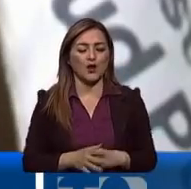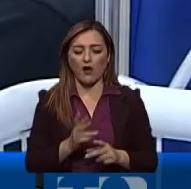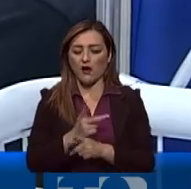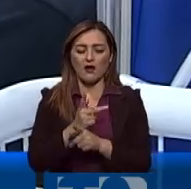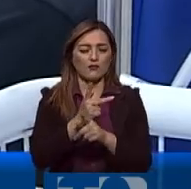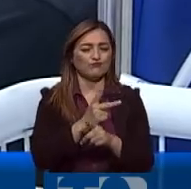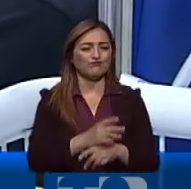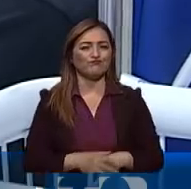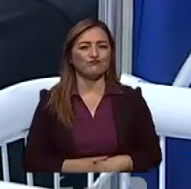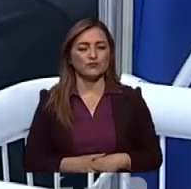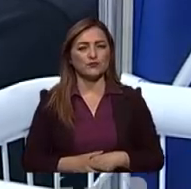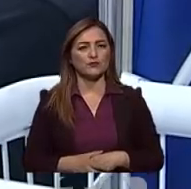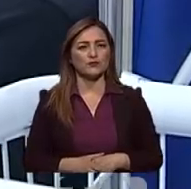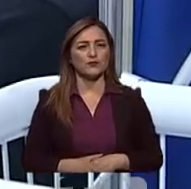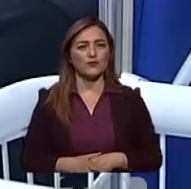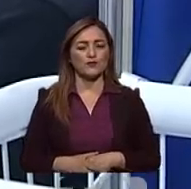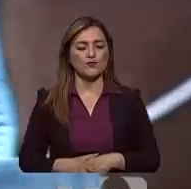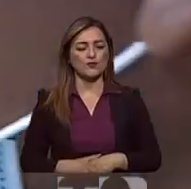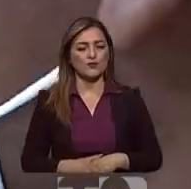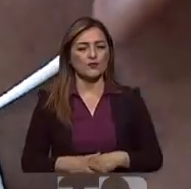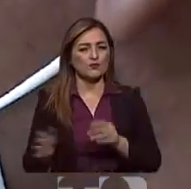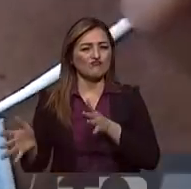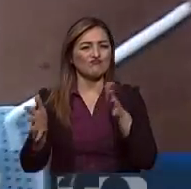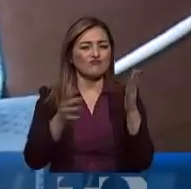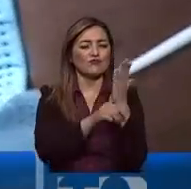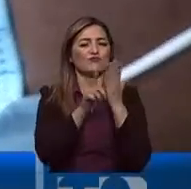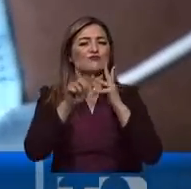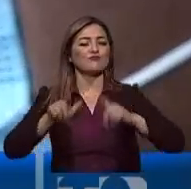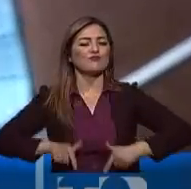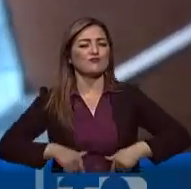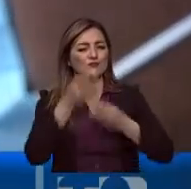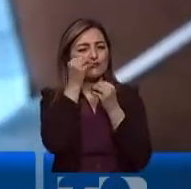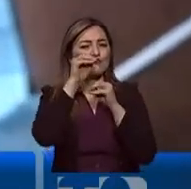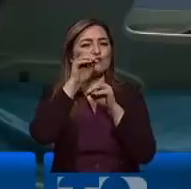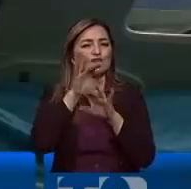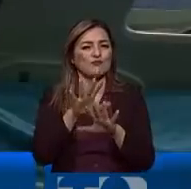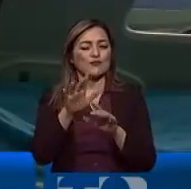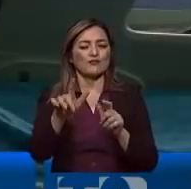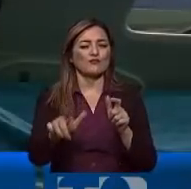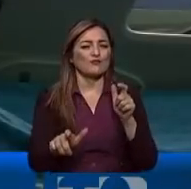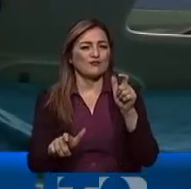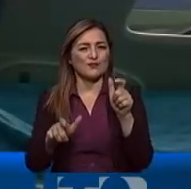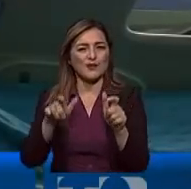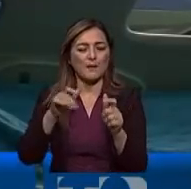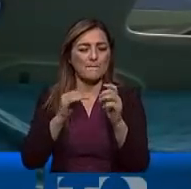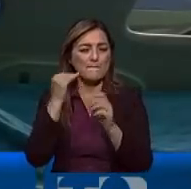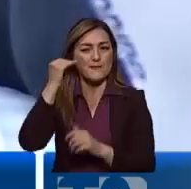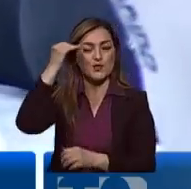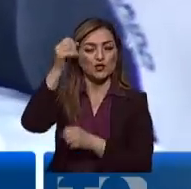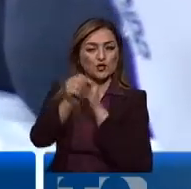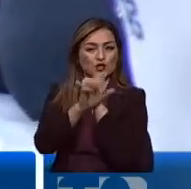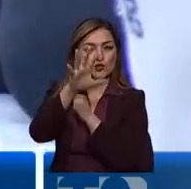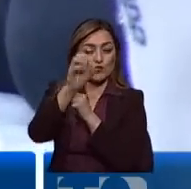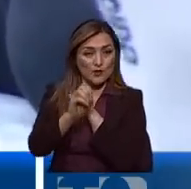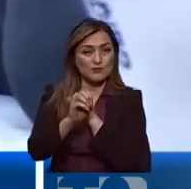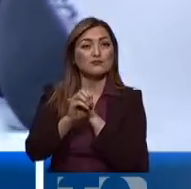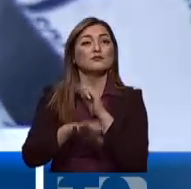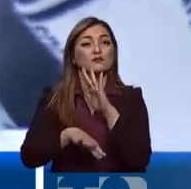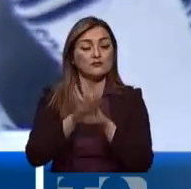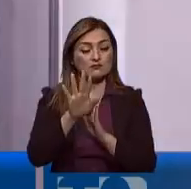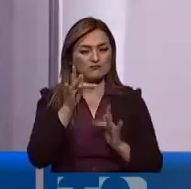intensivos garzón señaló que pese a que siguen siendo las personas de más de 50 años las que usualmente